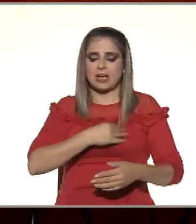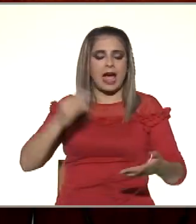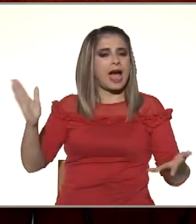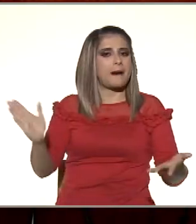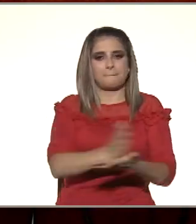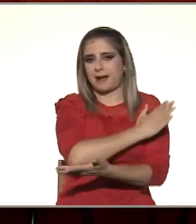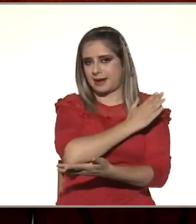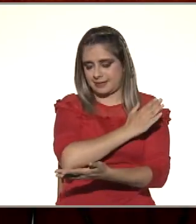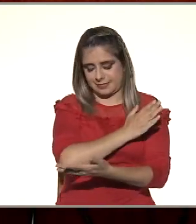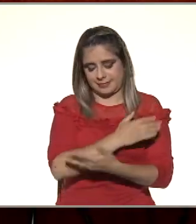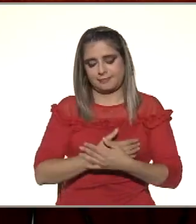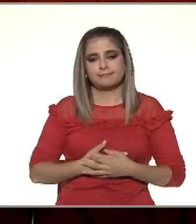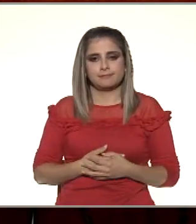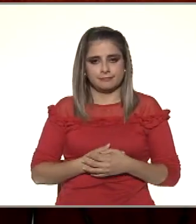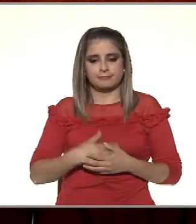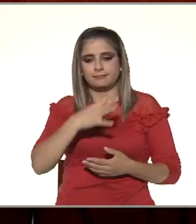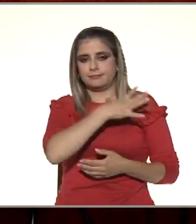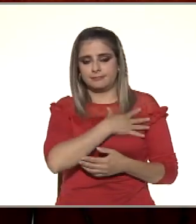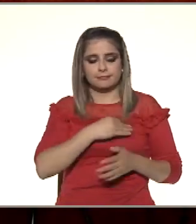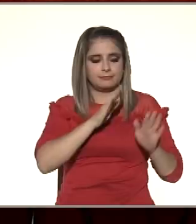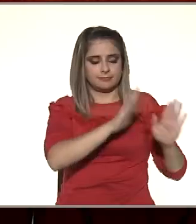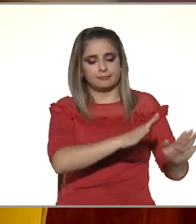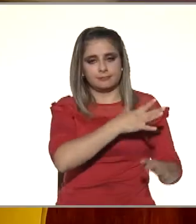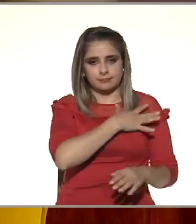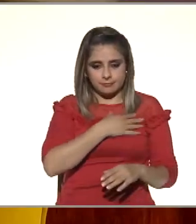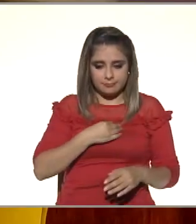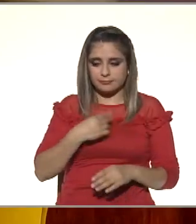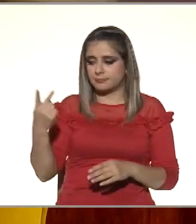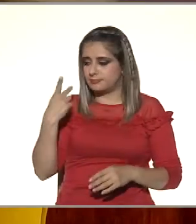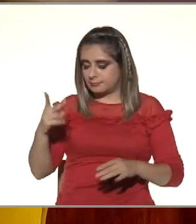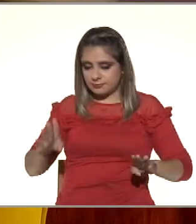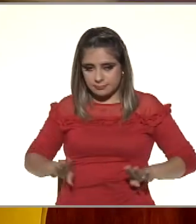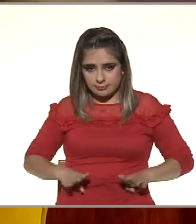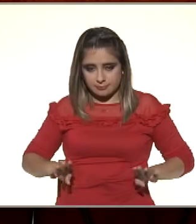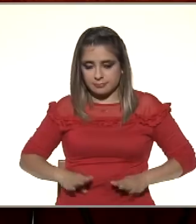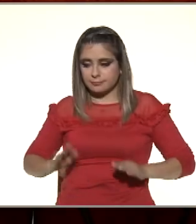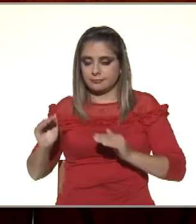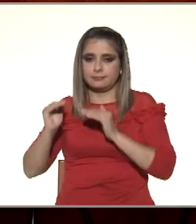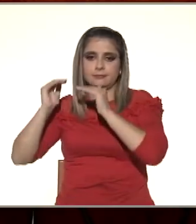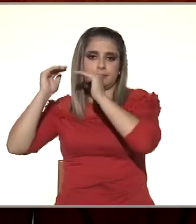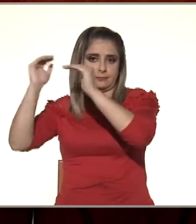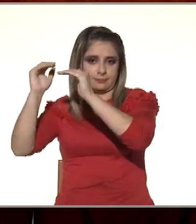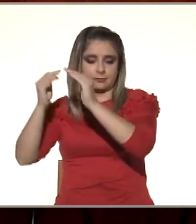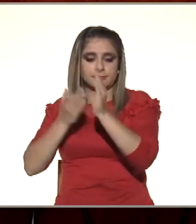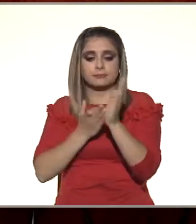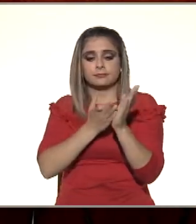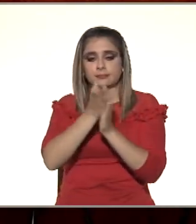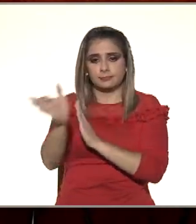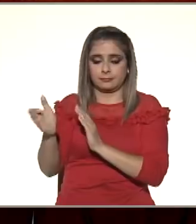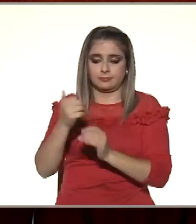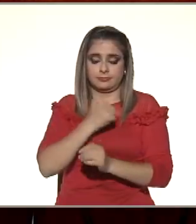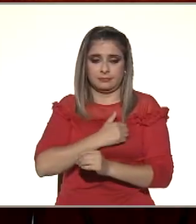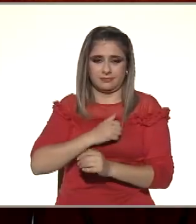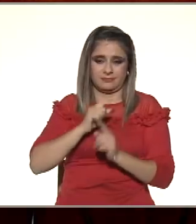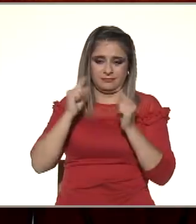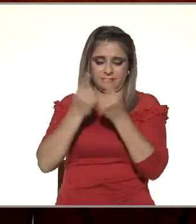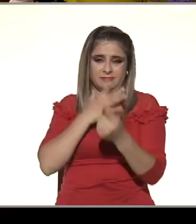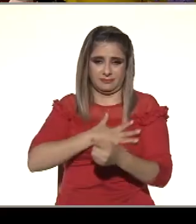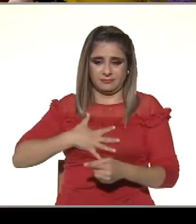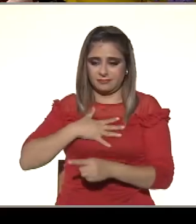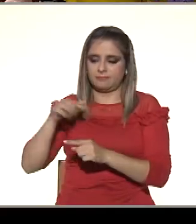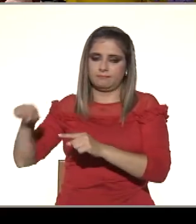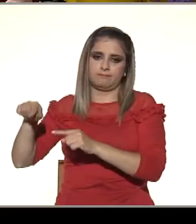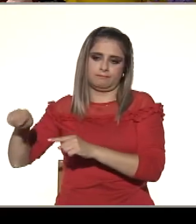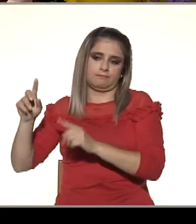las jerarquías que decía Paloma. Los hijos son los hijos y la pareja está acá y la infidelidad sucede acá, no con los hijos. Así